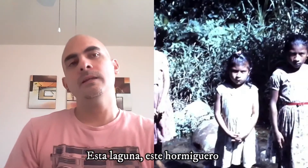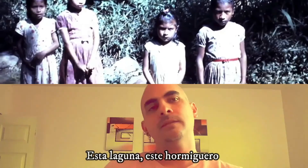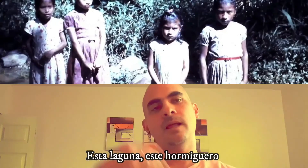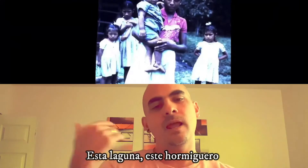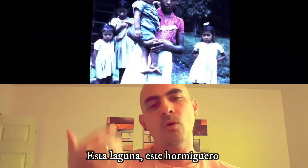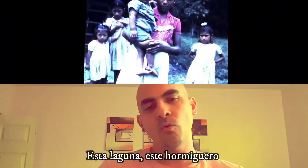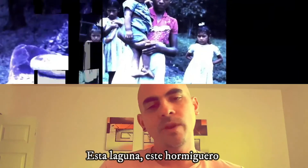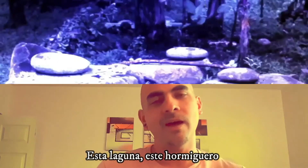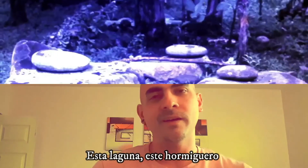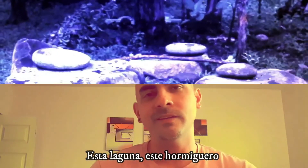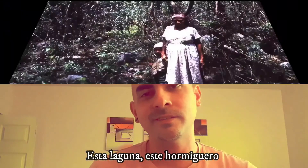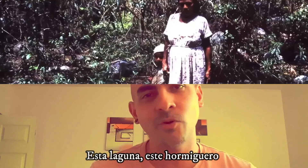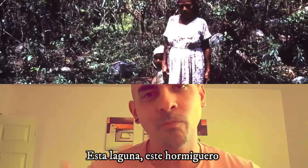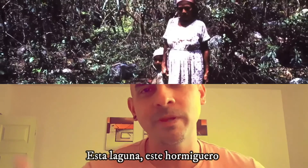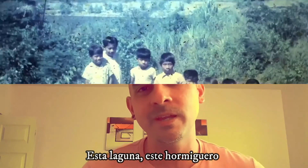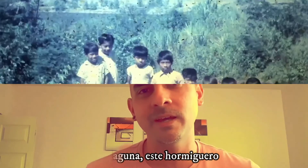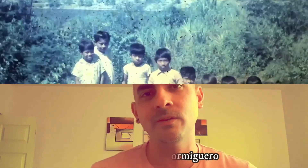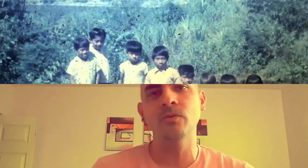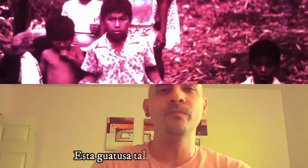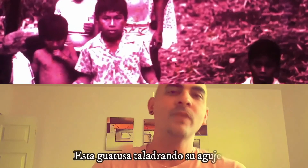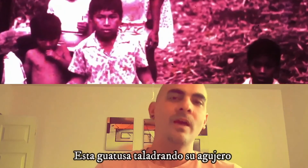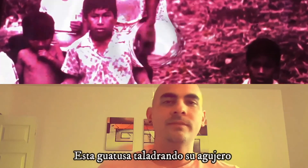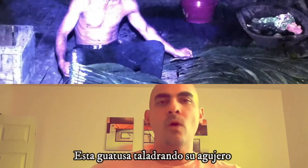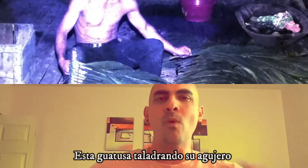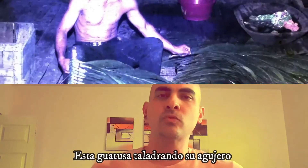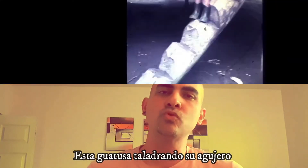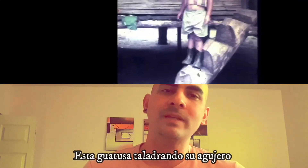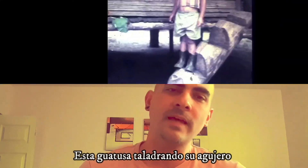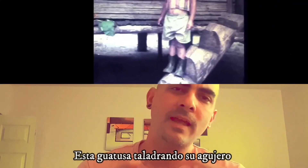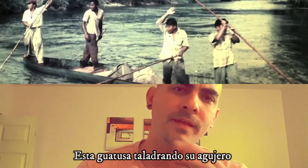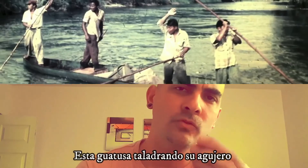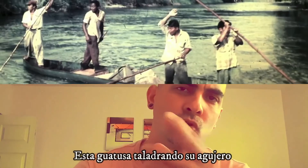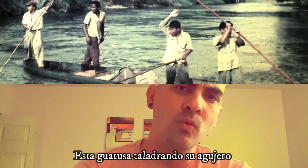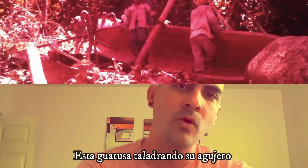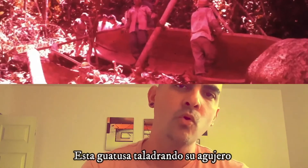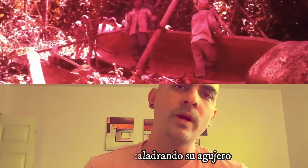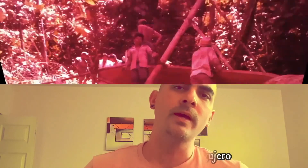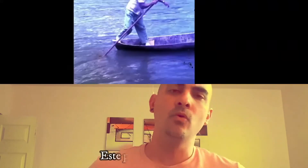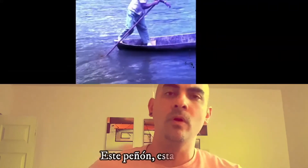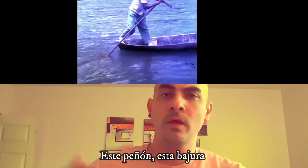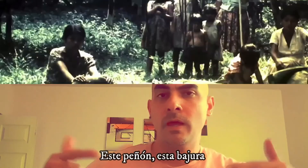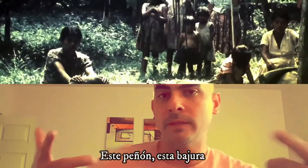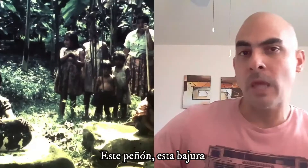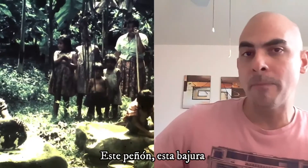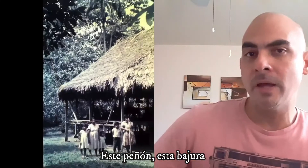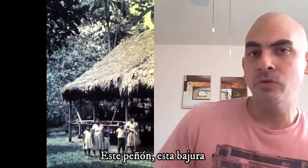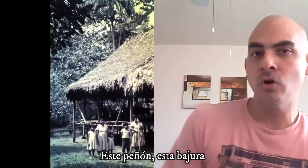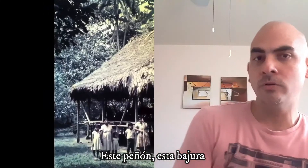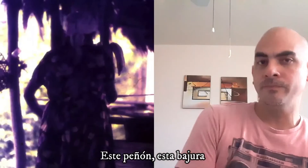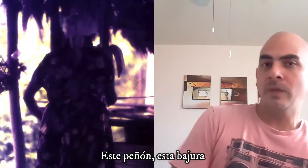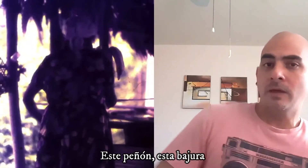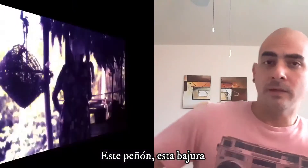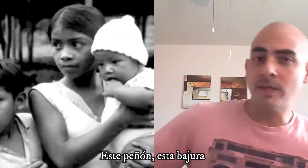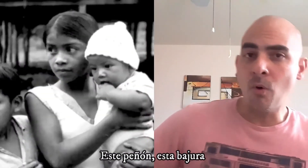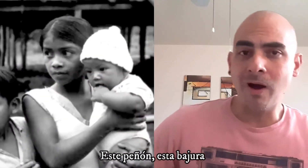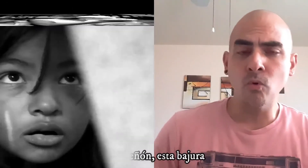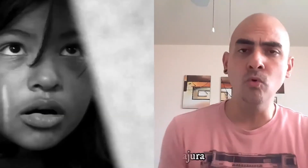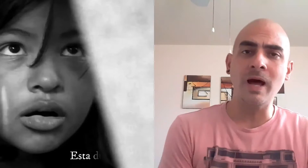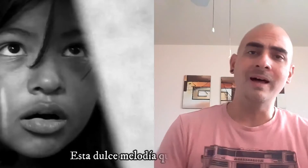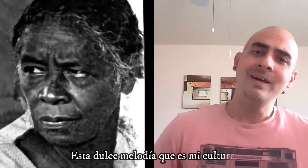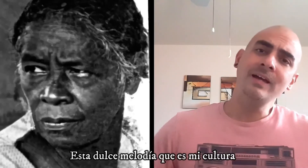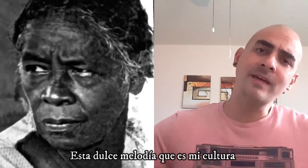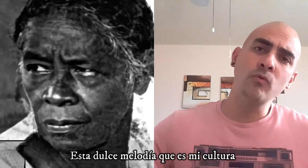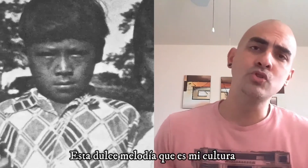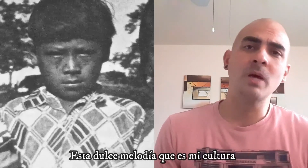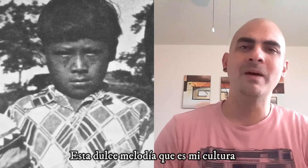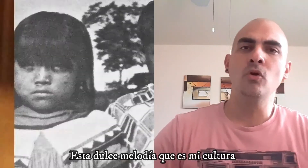casa. Esta laguna, este hormiguero, esta guatusa está ladrando su agujero. Este peñón, esta